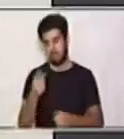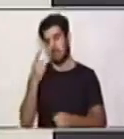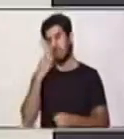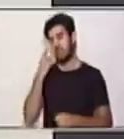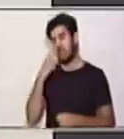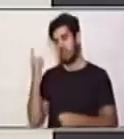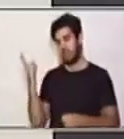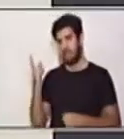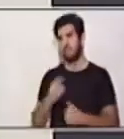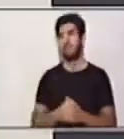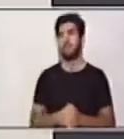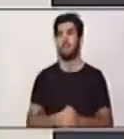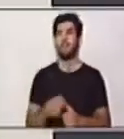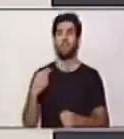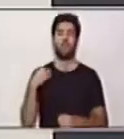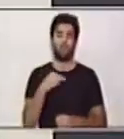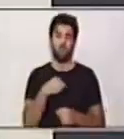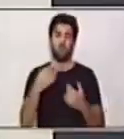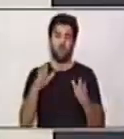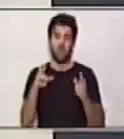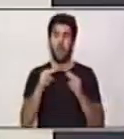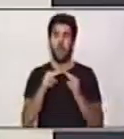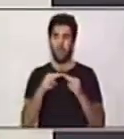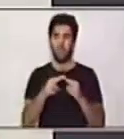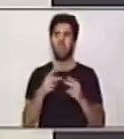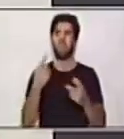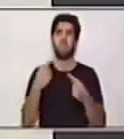ya algunos valores conocidos.